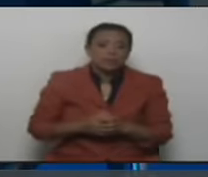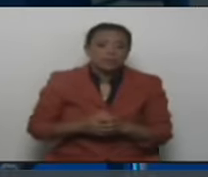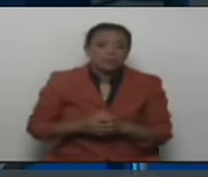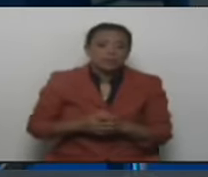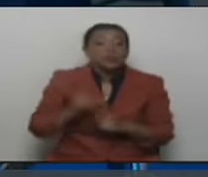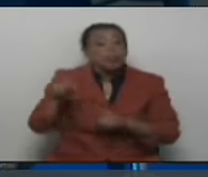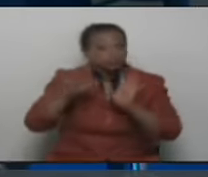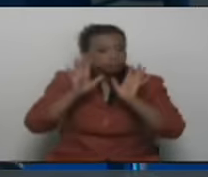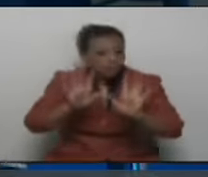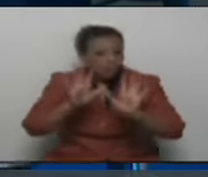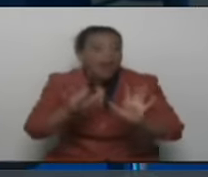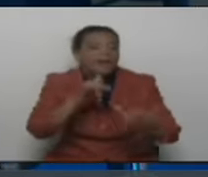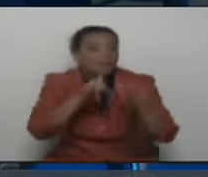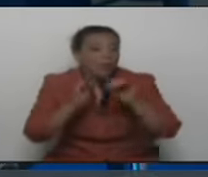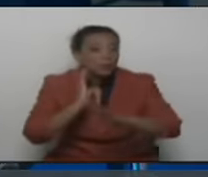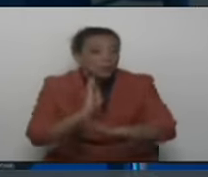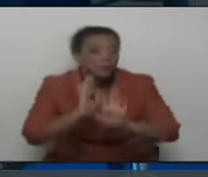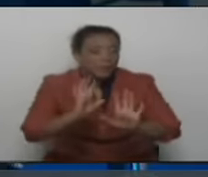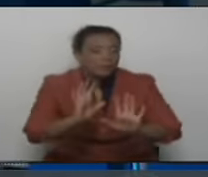a caer.